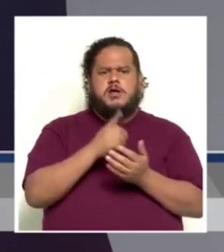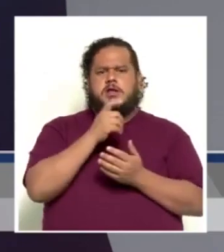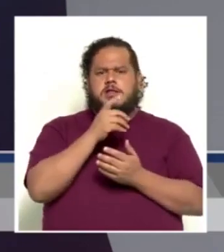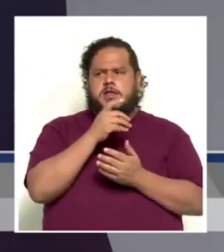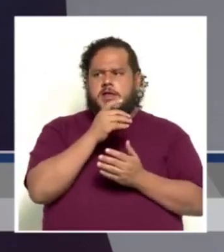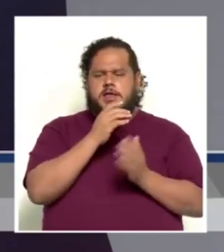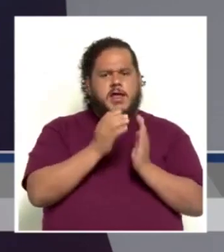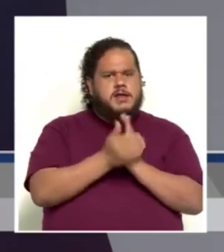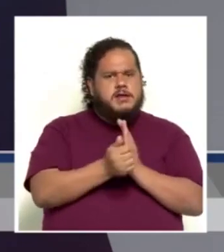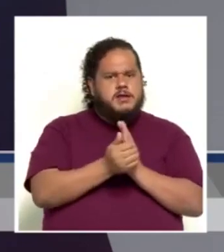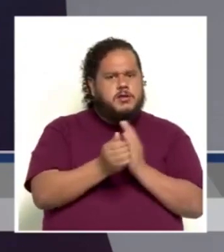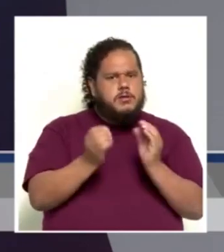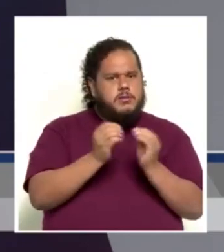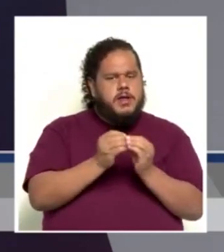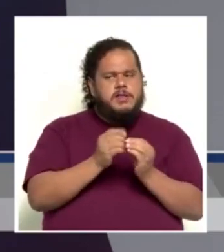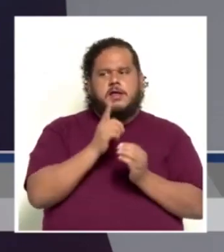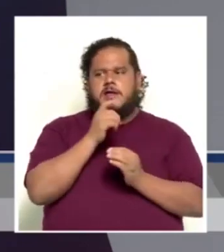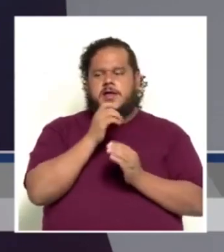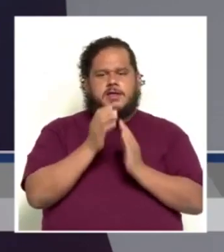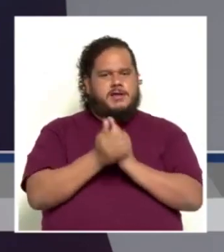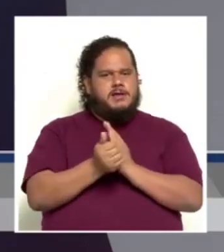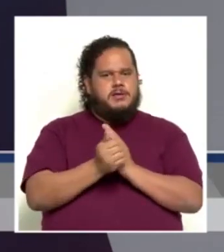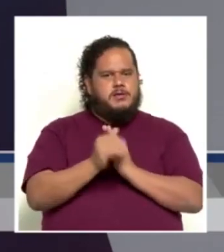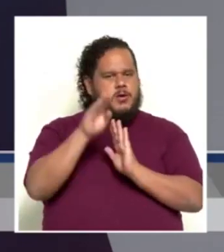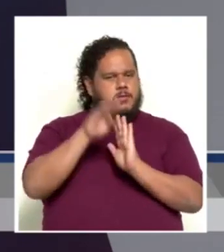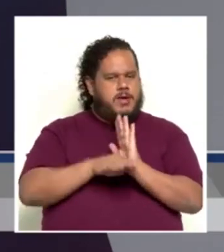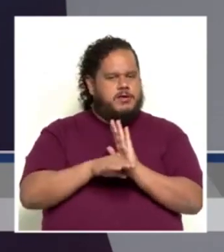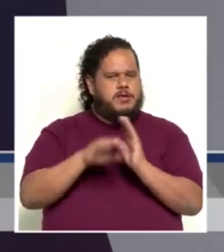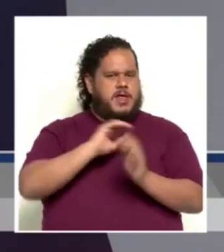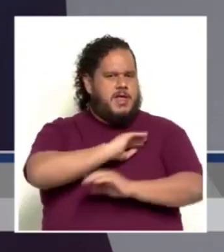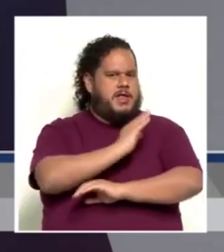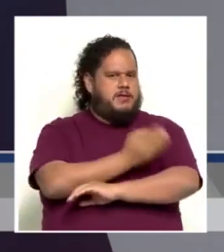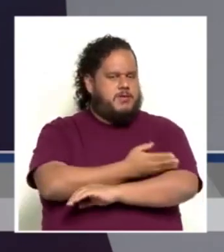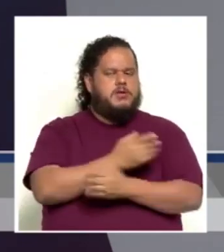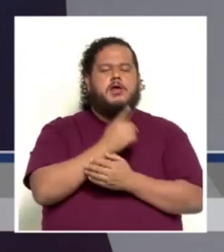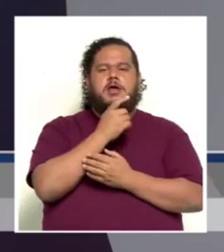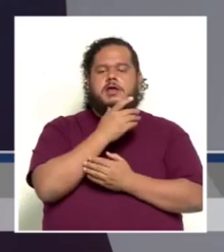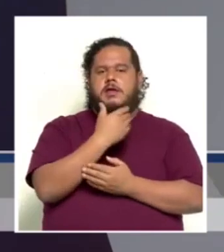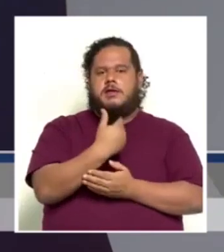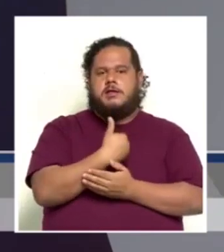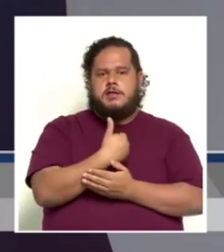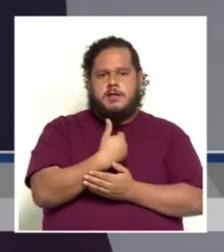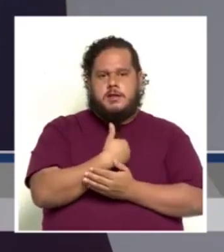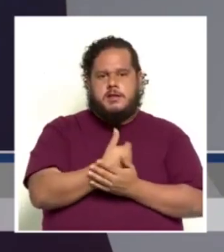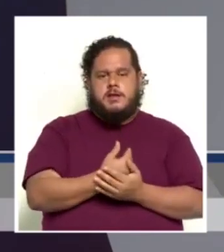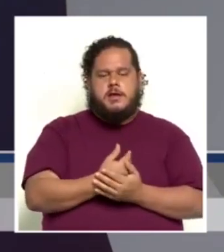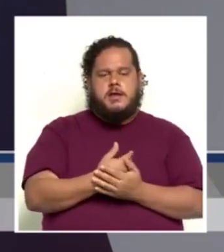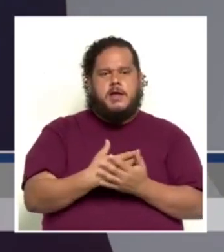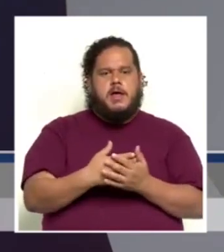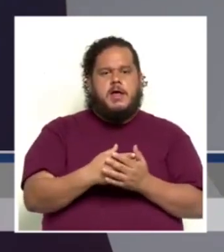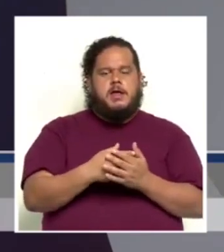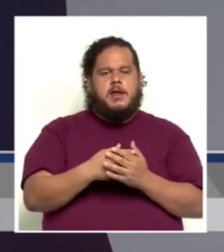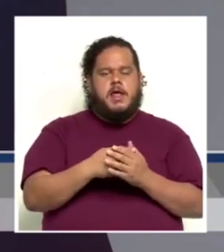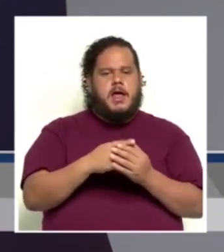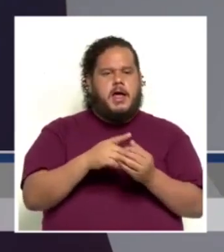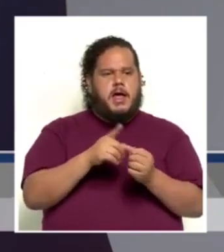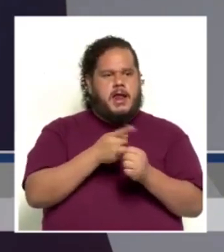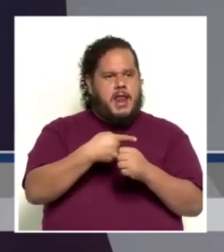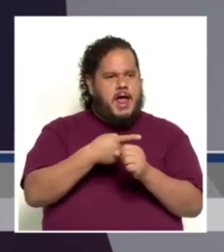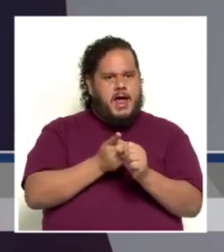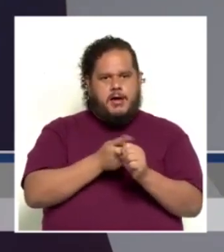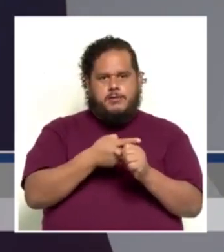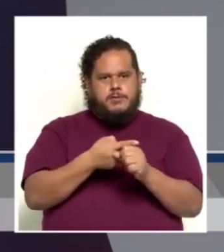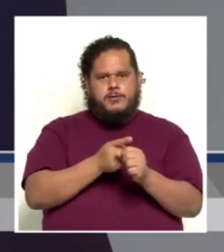rindió más y a quién le rindió menos el esfuerzo, de quienes tenían la brújula del